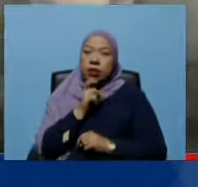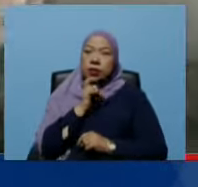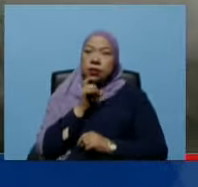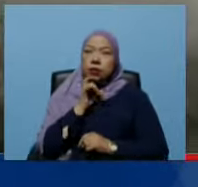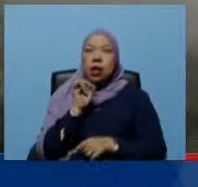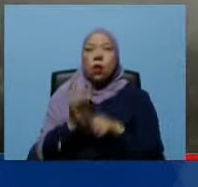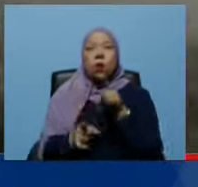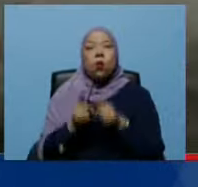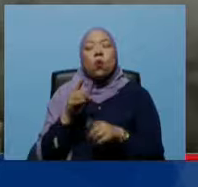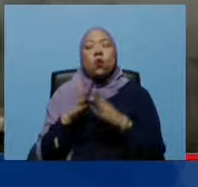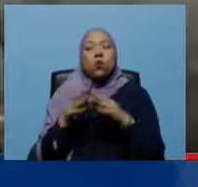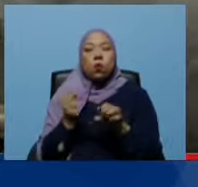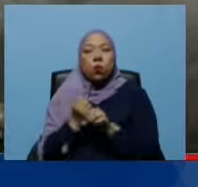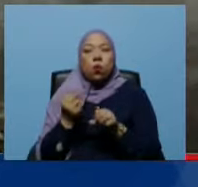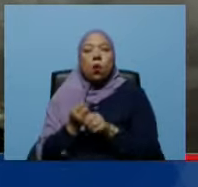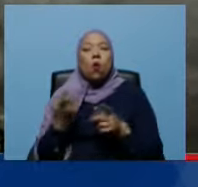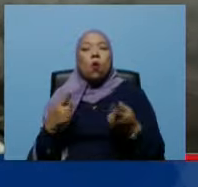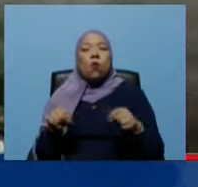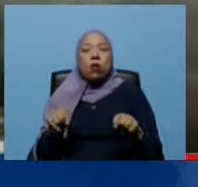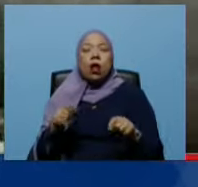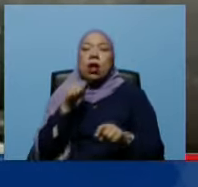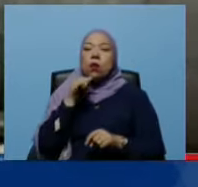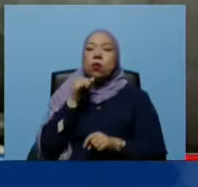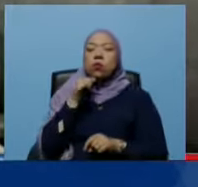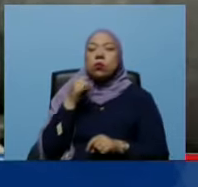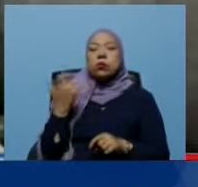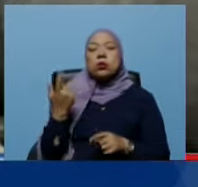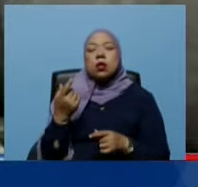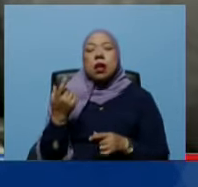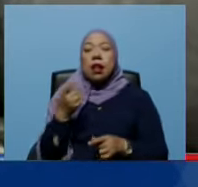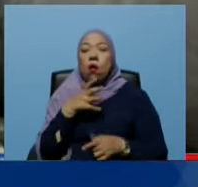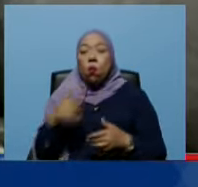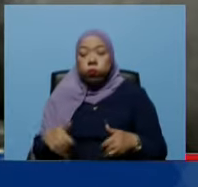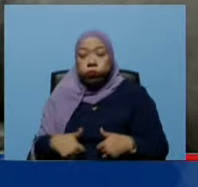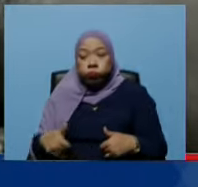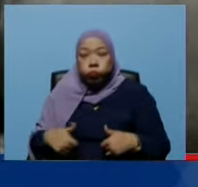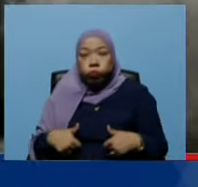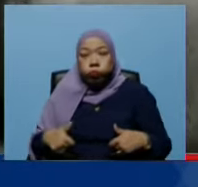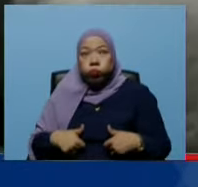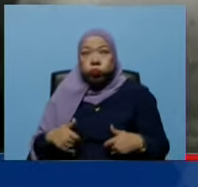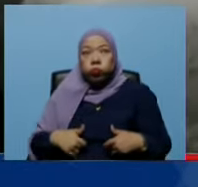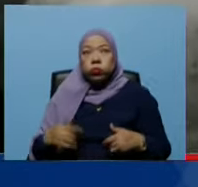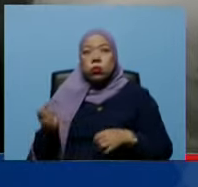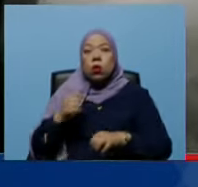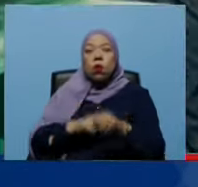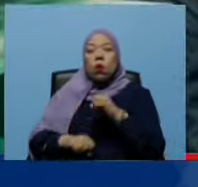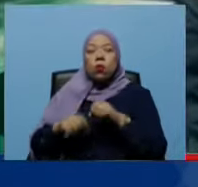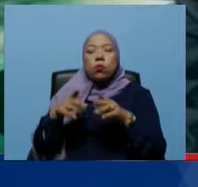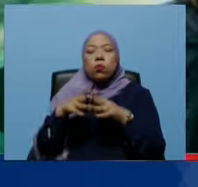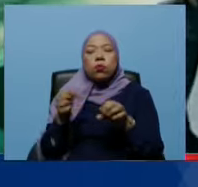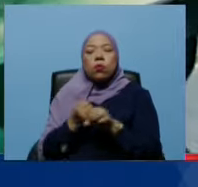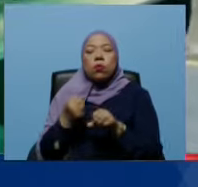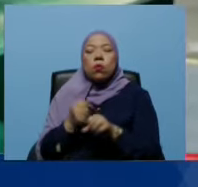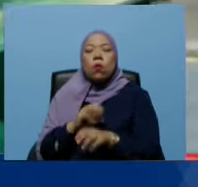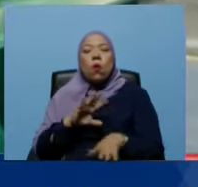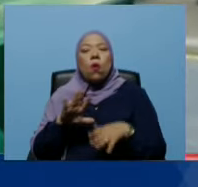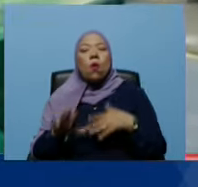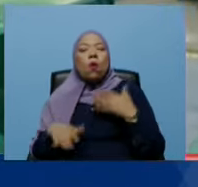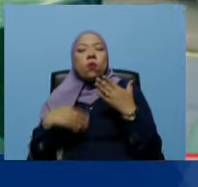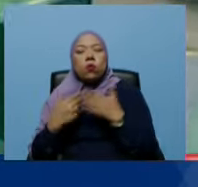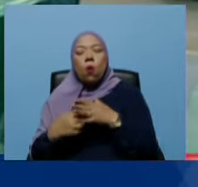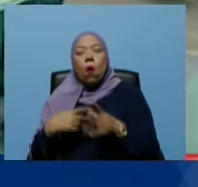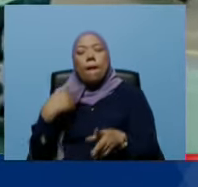a pesar de todos los bloqueos, sanciones, la asfixia que intentan contra nuestro sector transformador, nuestro